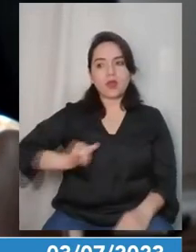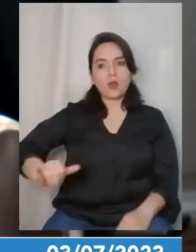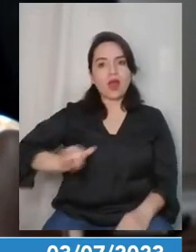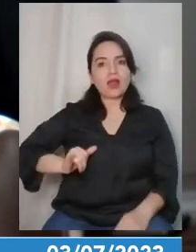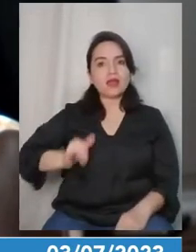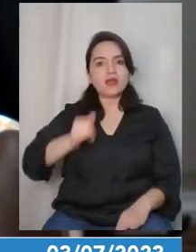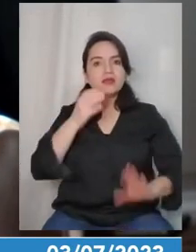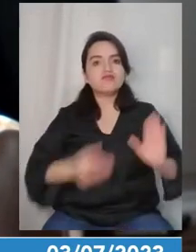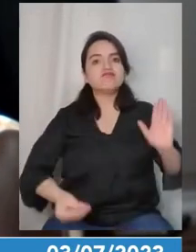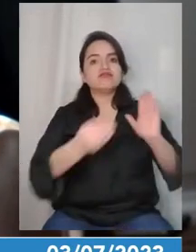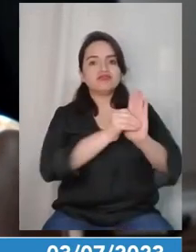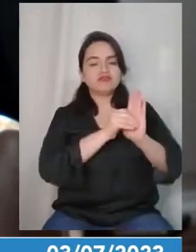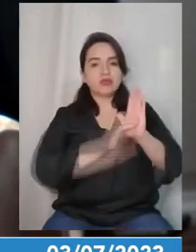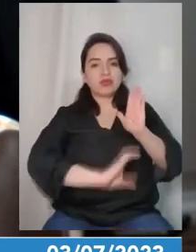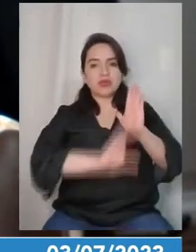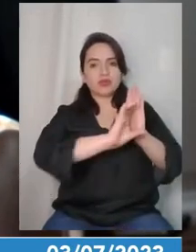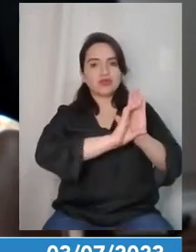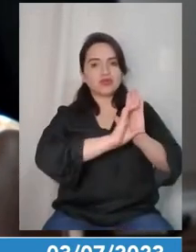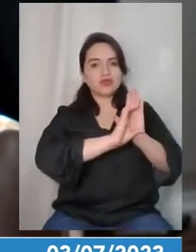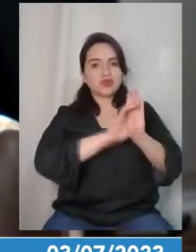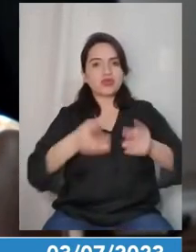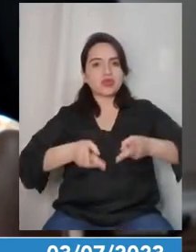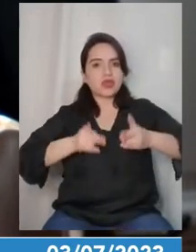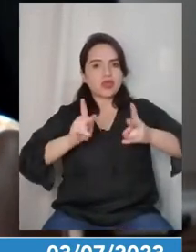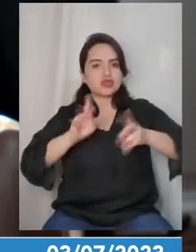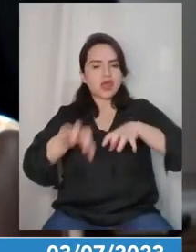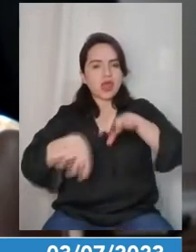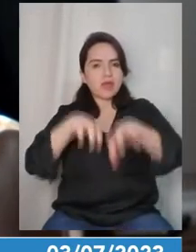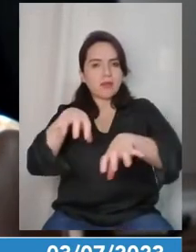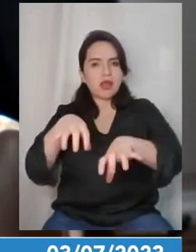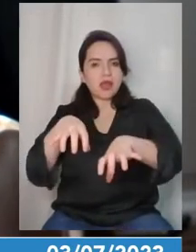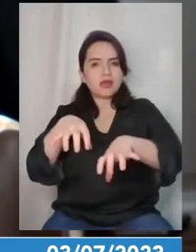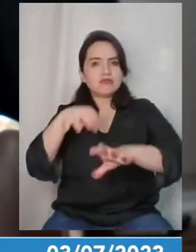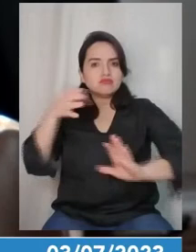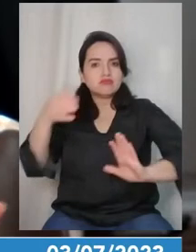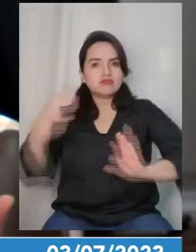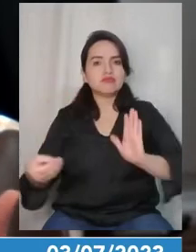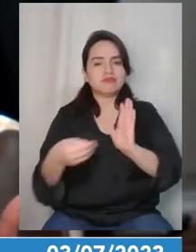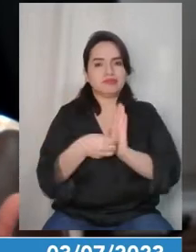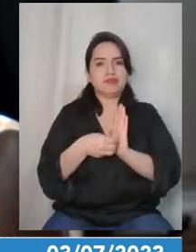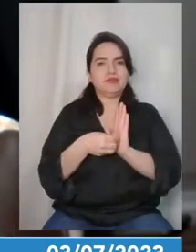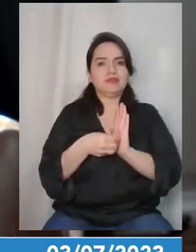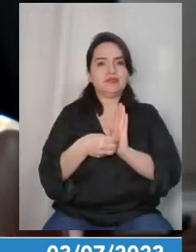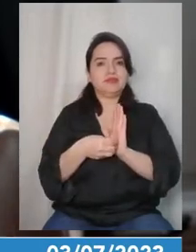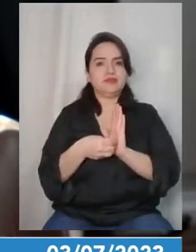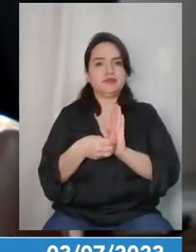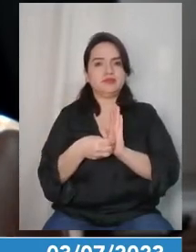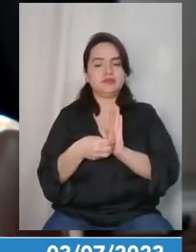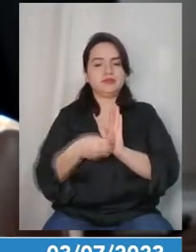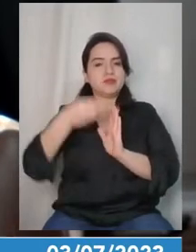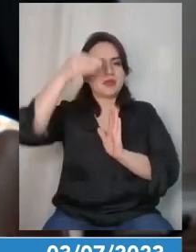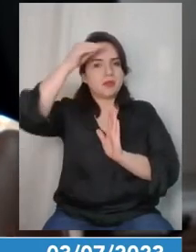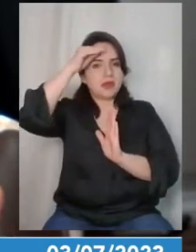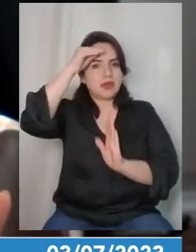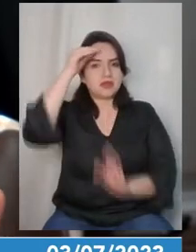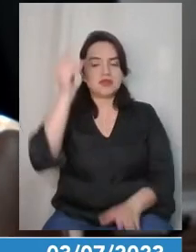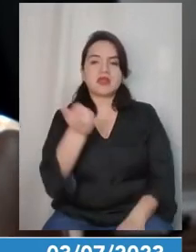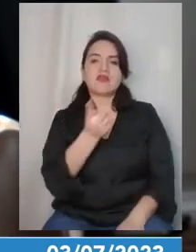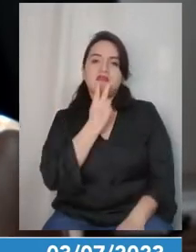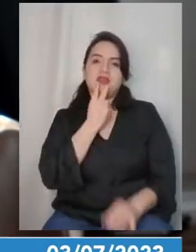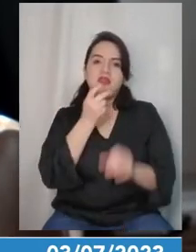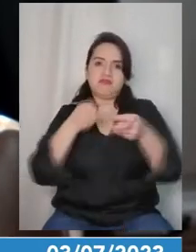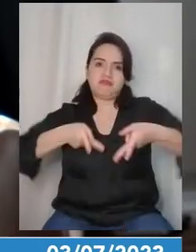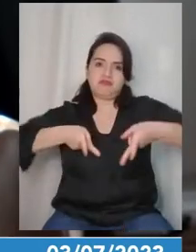el derecho de los animales e incorporar a los animales como parte también de nuestra experiencia de vida nos puede permitir también a